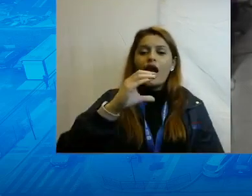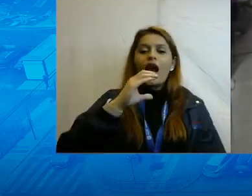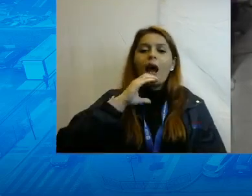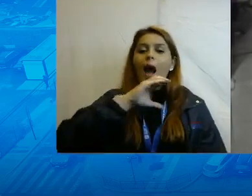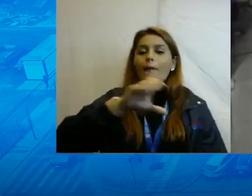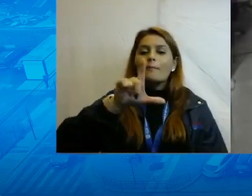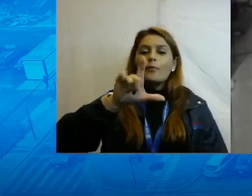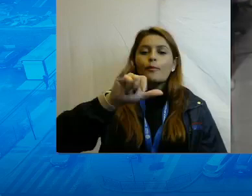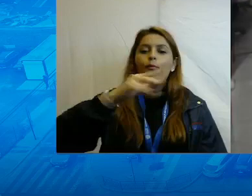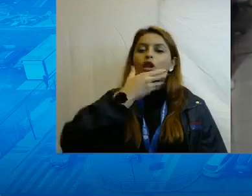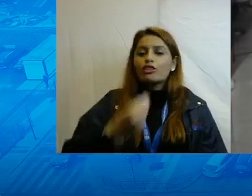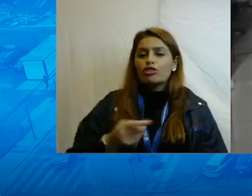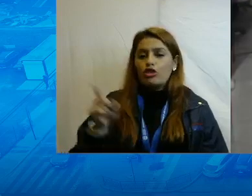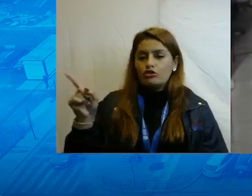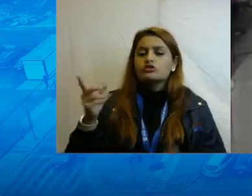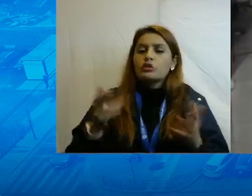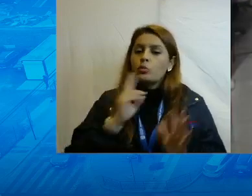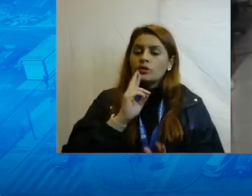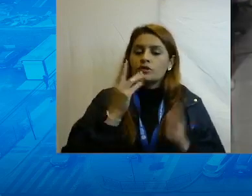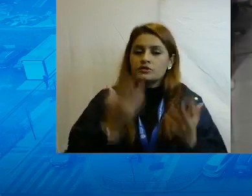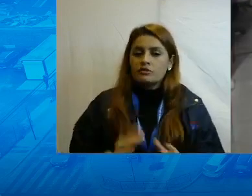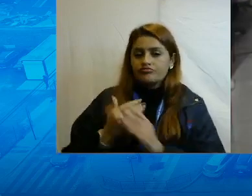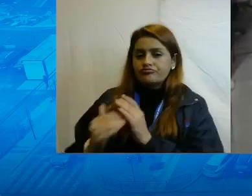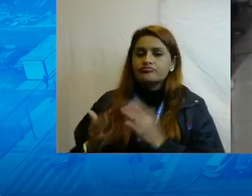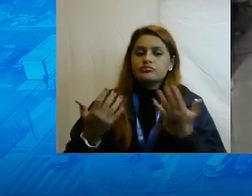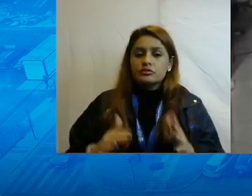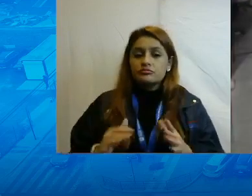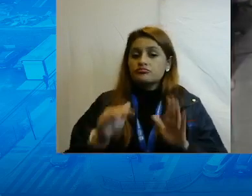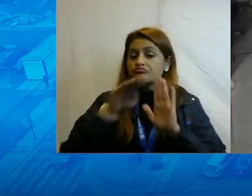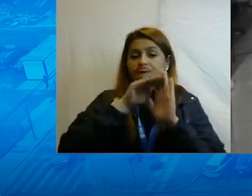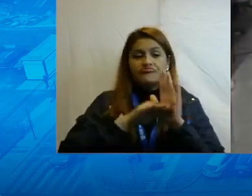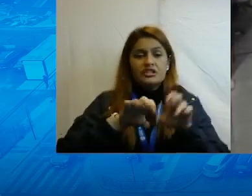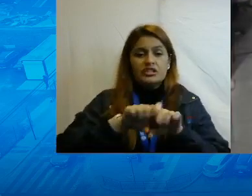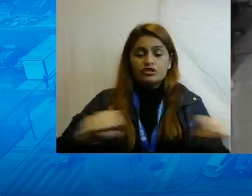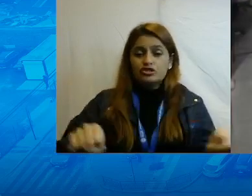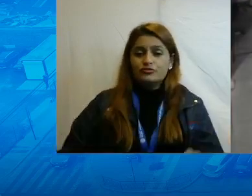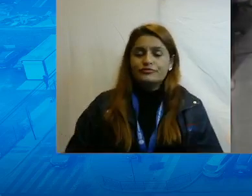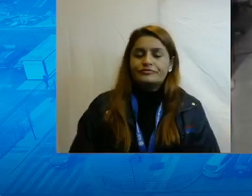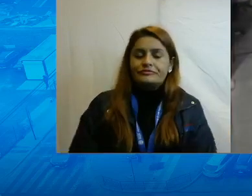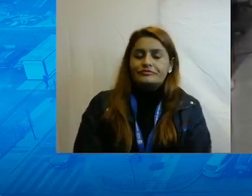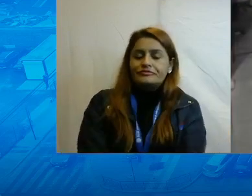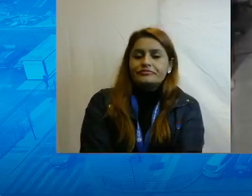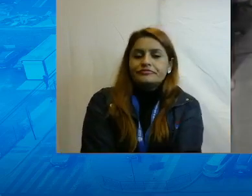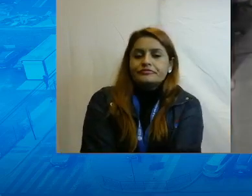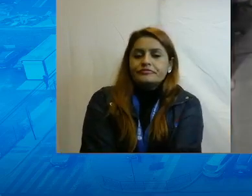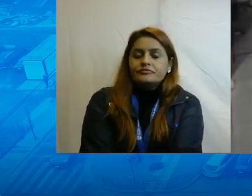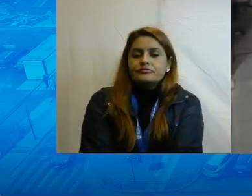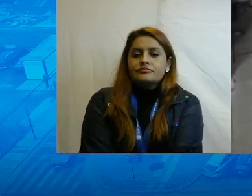sector Campo Lindo. Esa alcaldesa es la correspondencia.